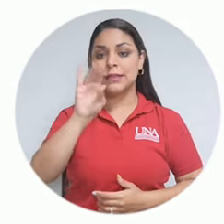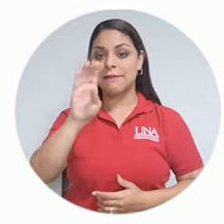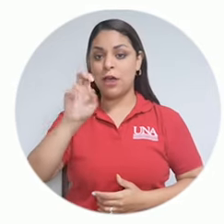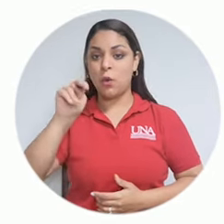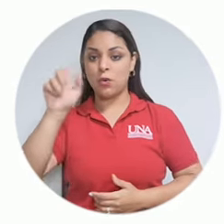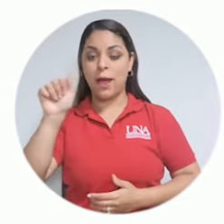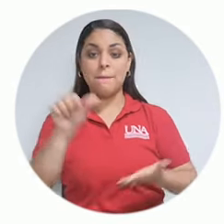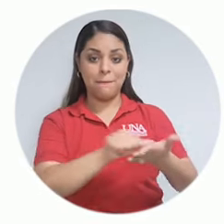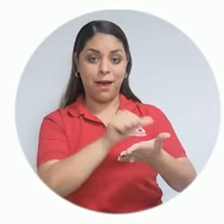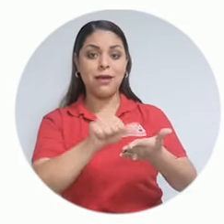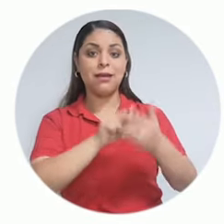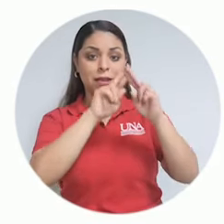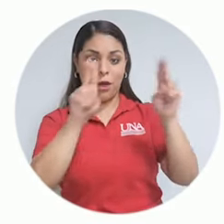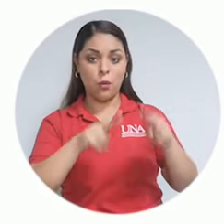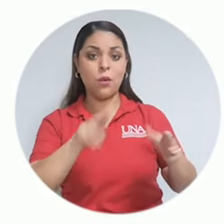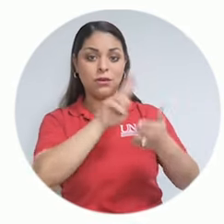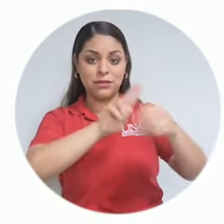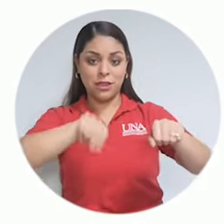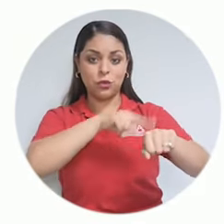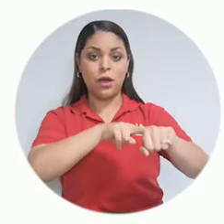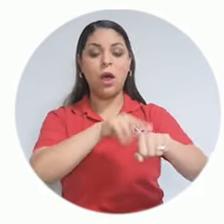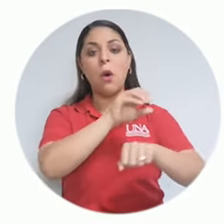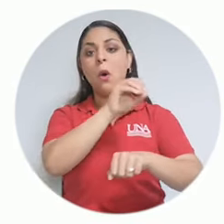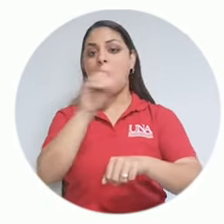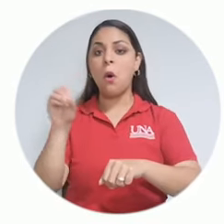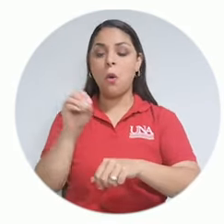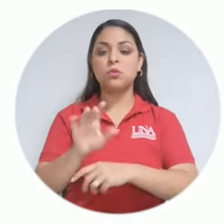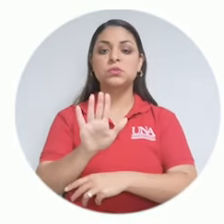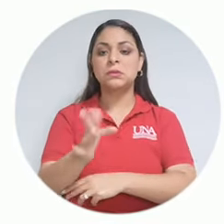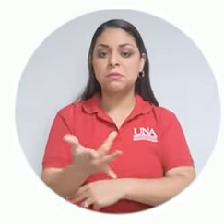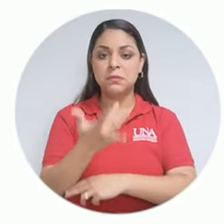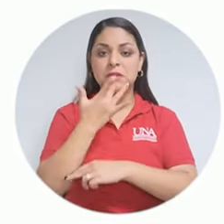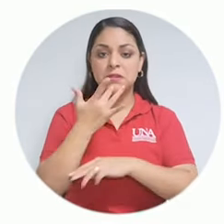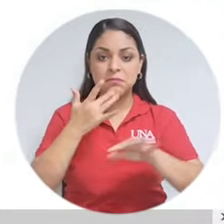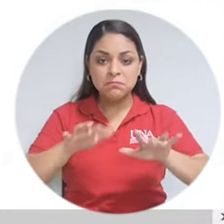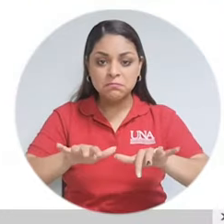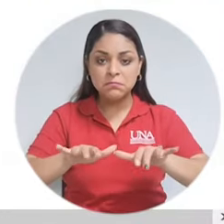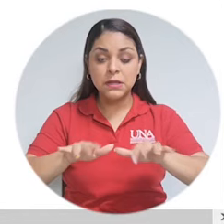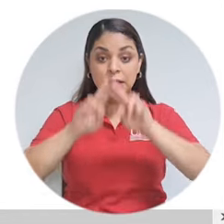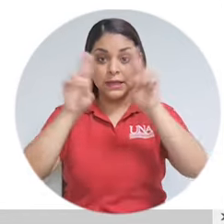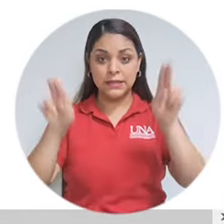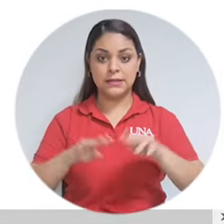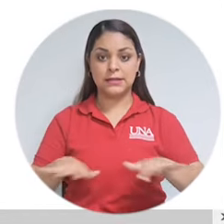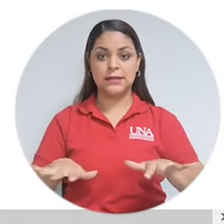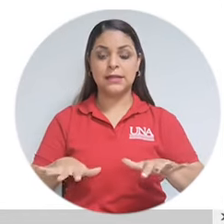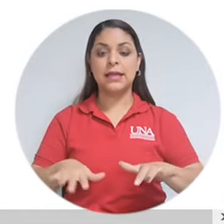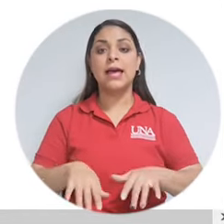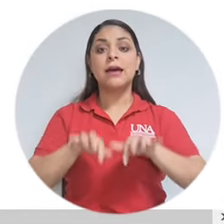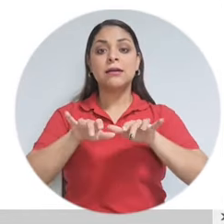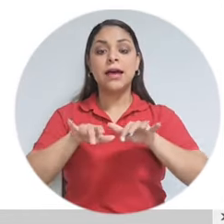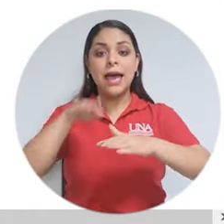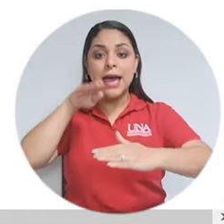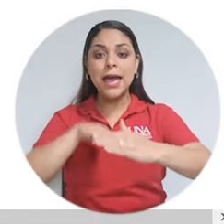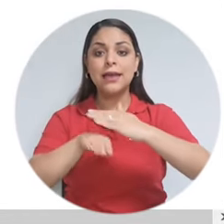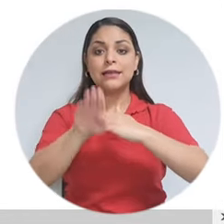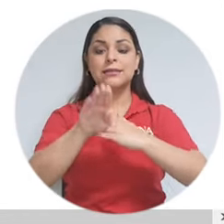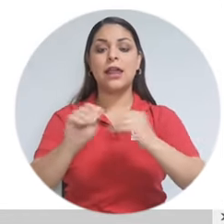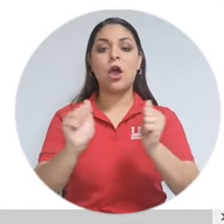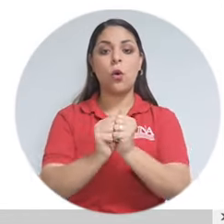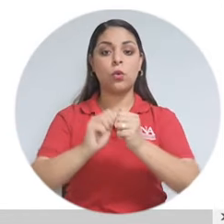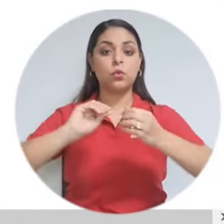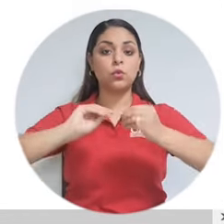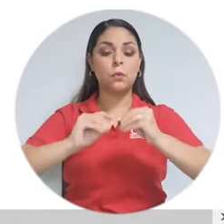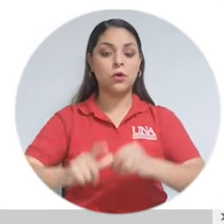sitio web de la UNA o desde el navegador de su preferencia. Ingrese al CIBEUNA digitando su número